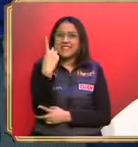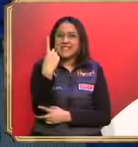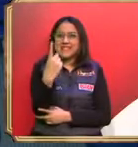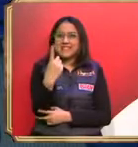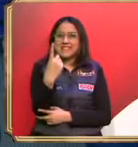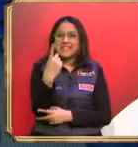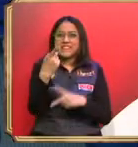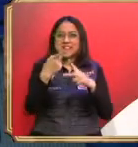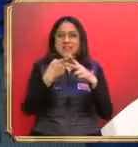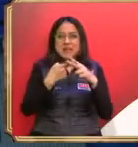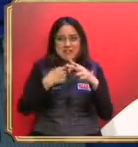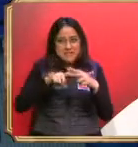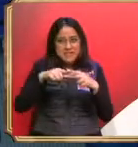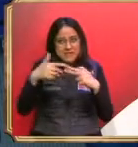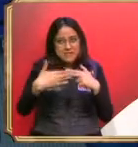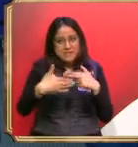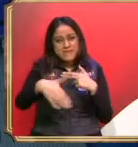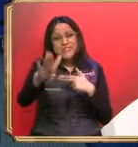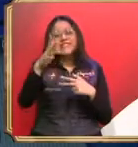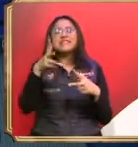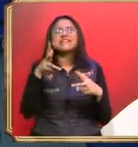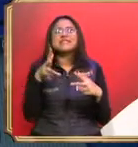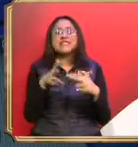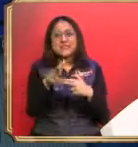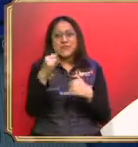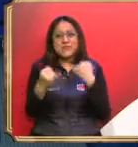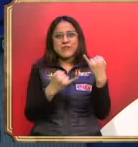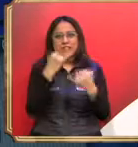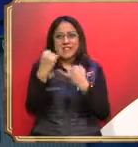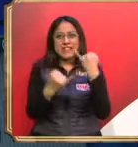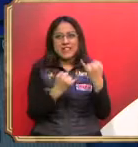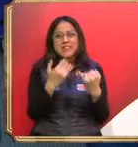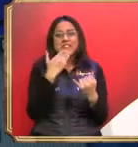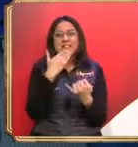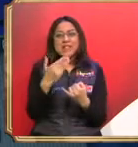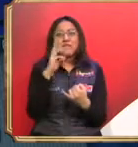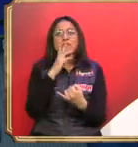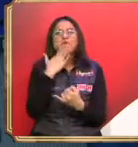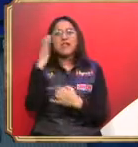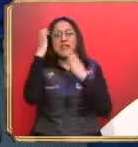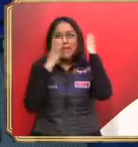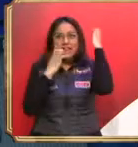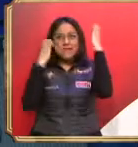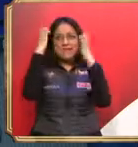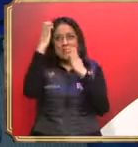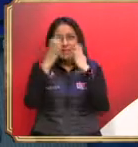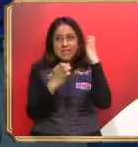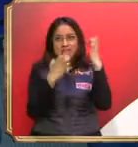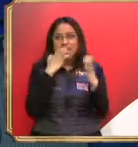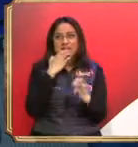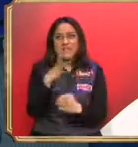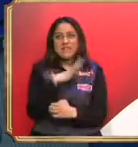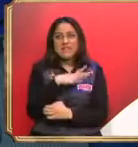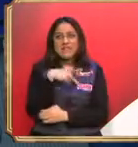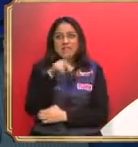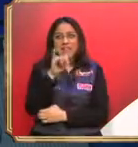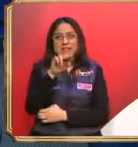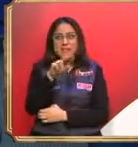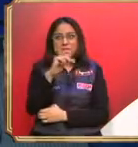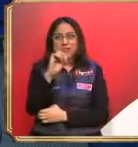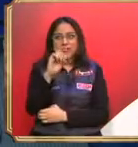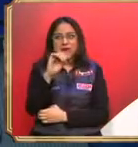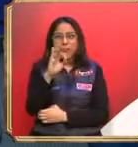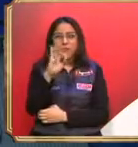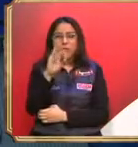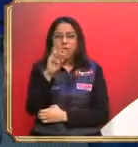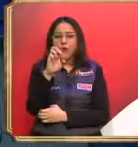21 que arrancase juguetón y por supuesto ese gran evento the king of the love